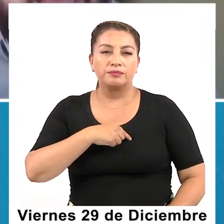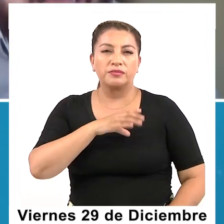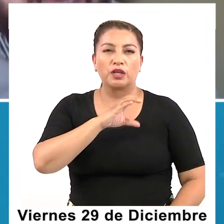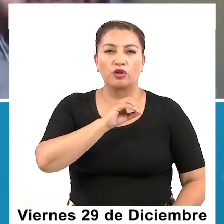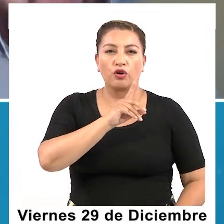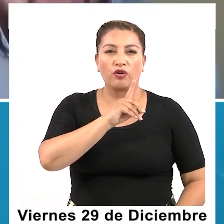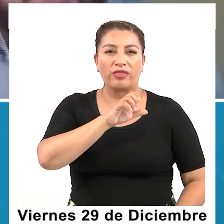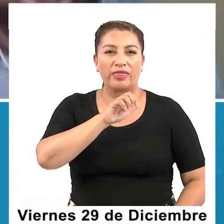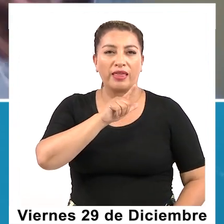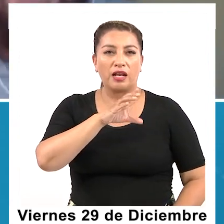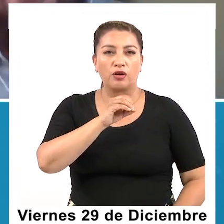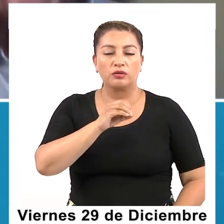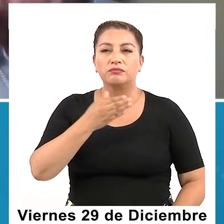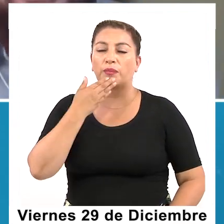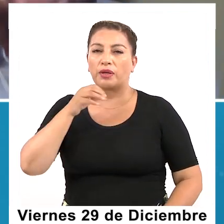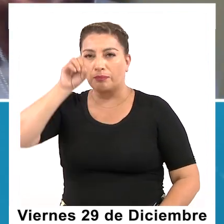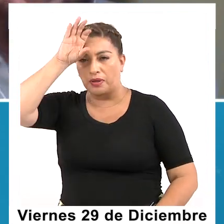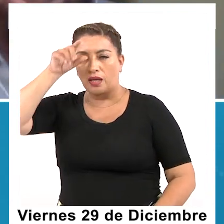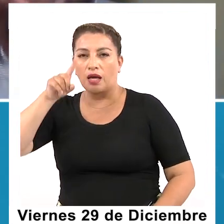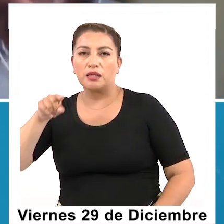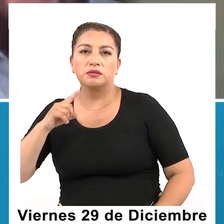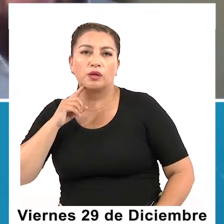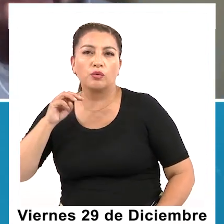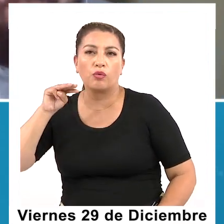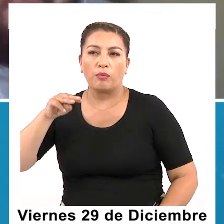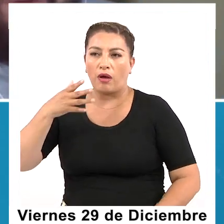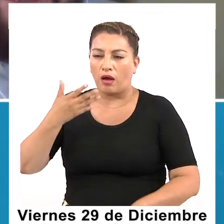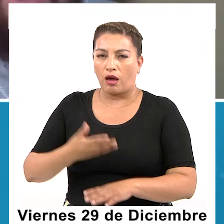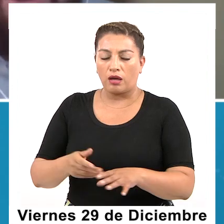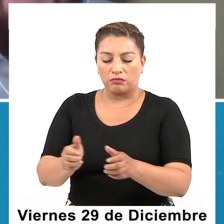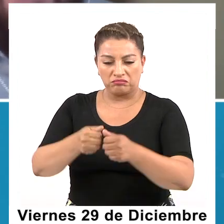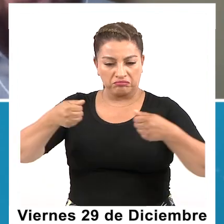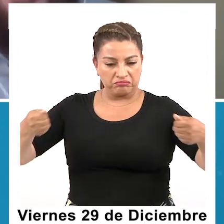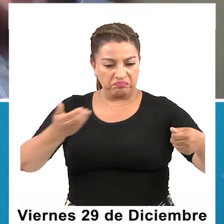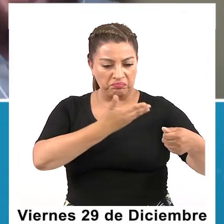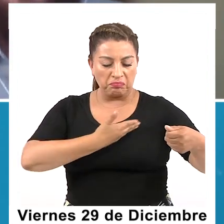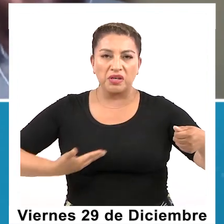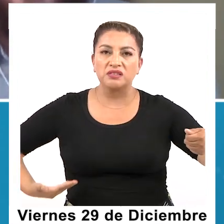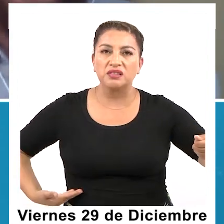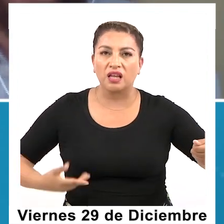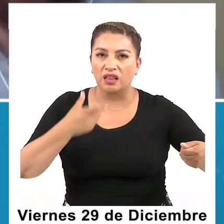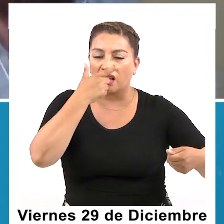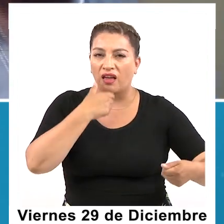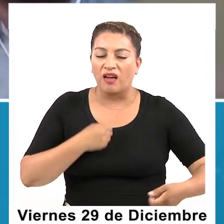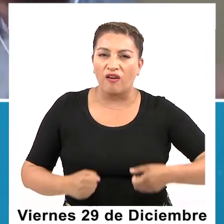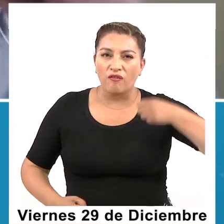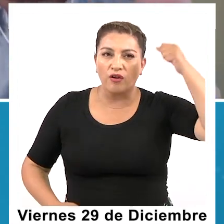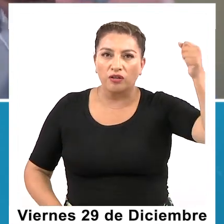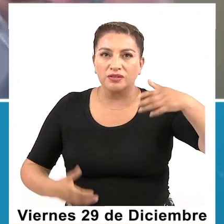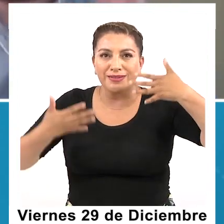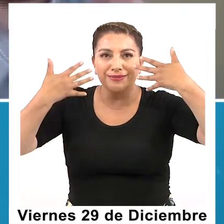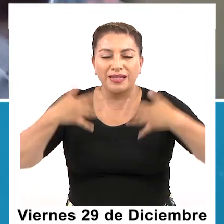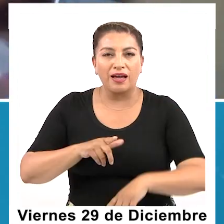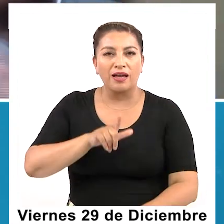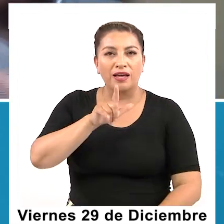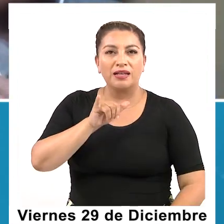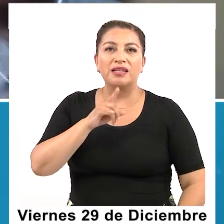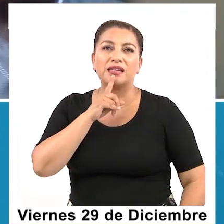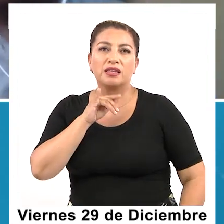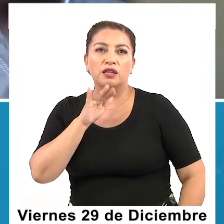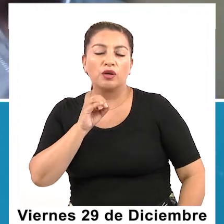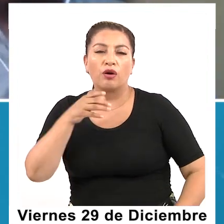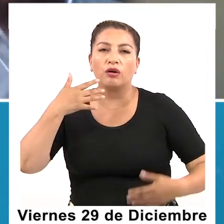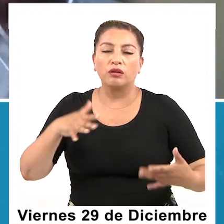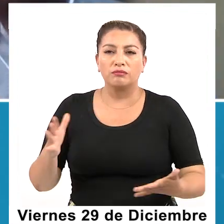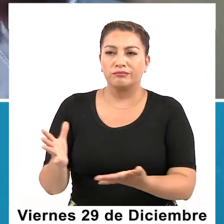Codelco-SQM que acaba de aparecer en la prensa y el presidente estaba muy contento respecto a que finalmente el litio y varias de las fórmulas en que se